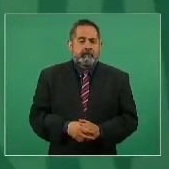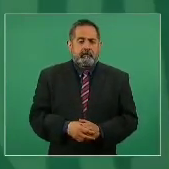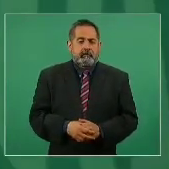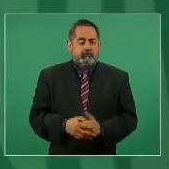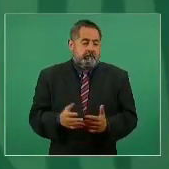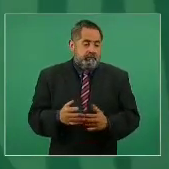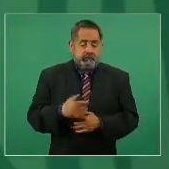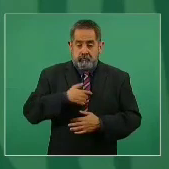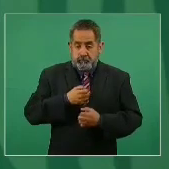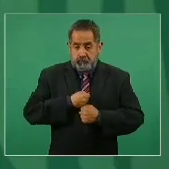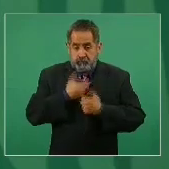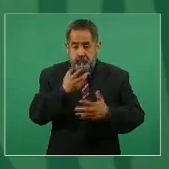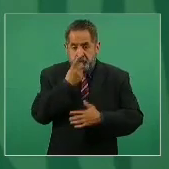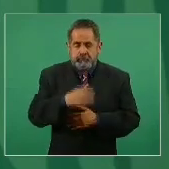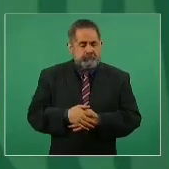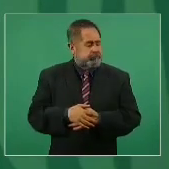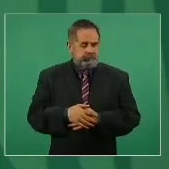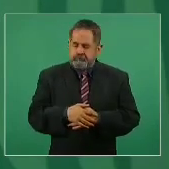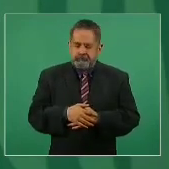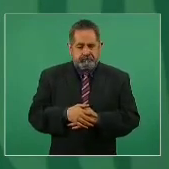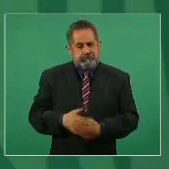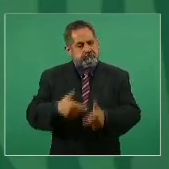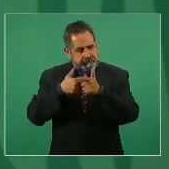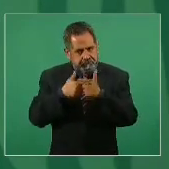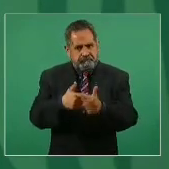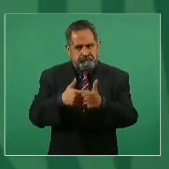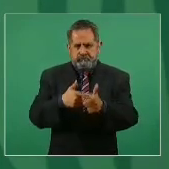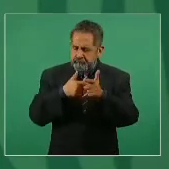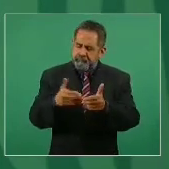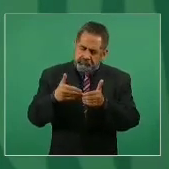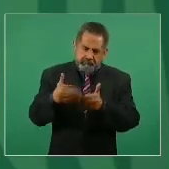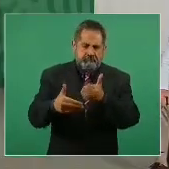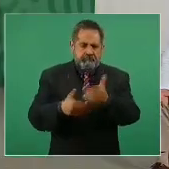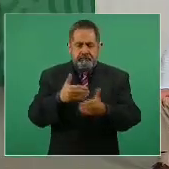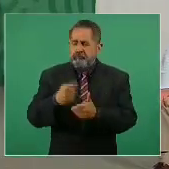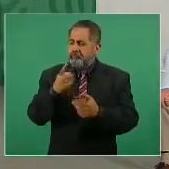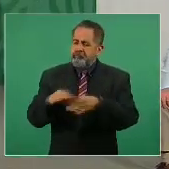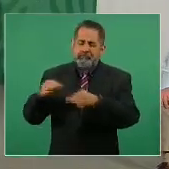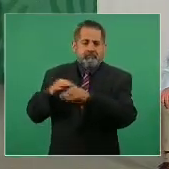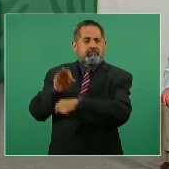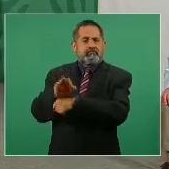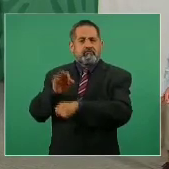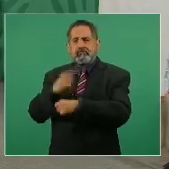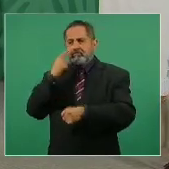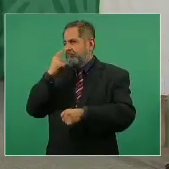¿qué expreso? Hay que seguir adelante, hay que hacer valer la